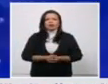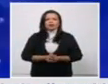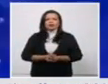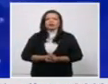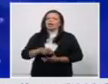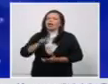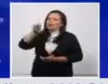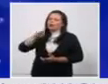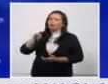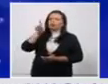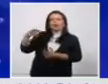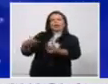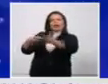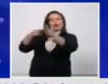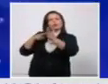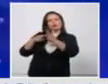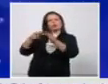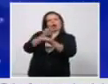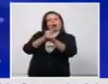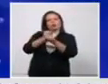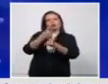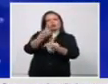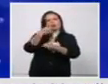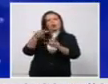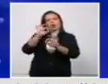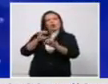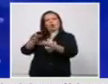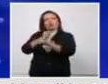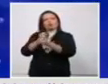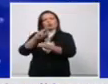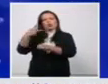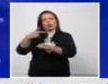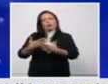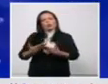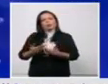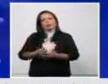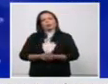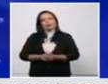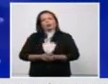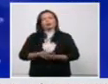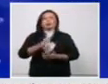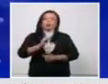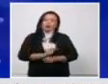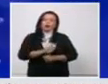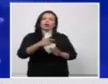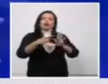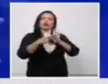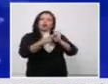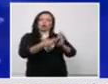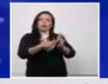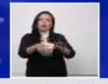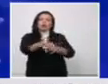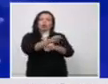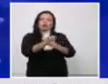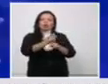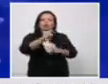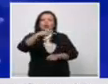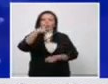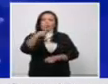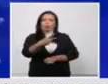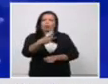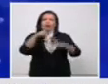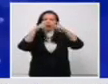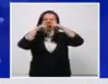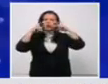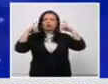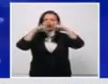1, doctor? O una doble, como esta, o 2. Si no es doble, si no tiene doble